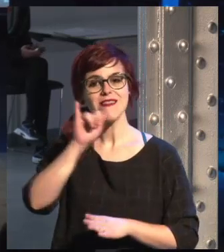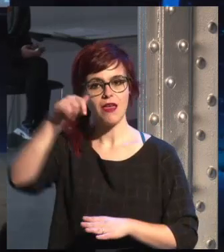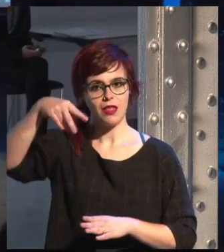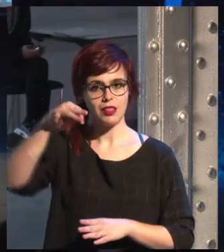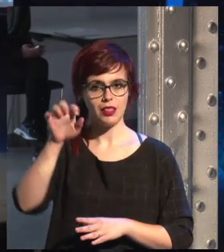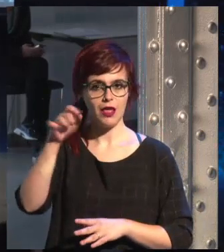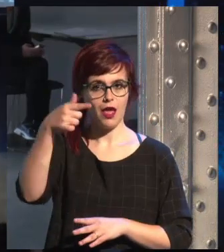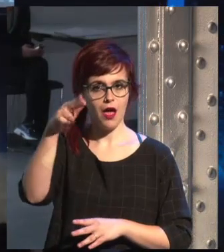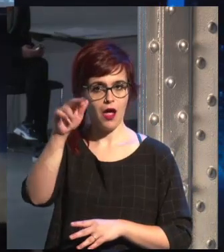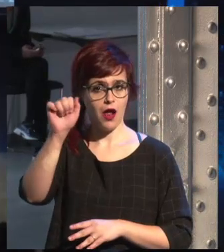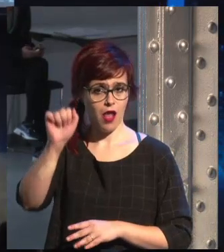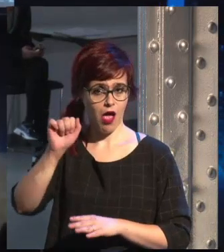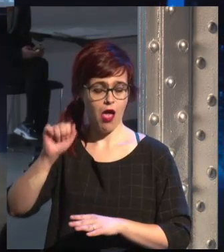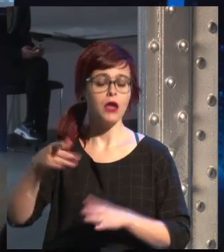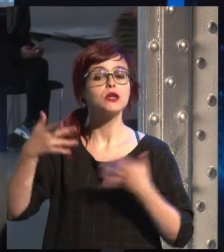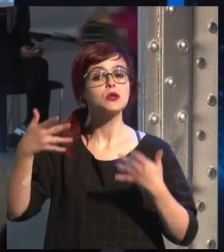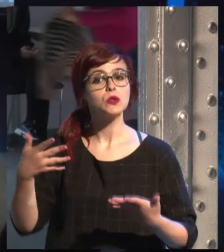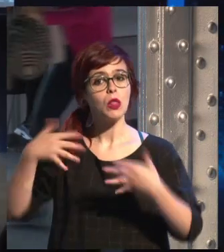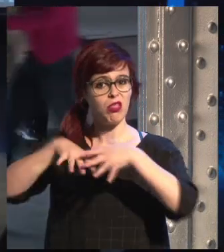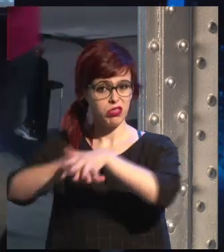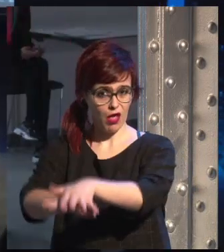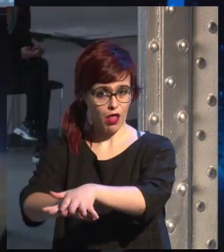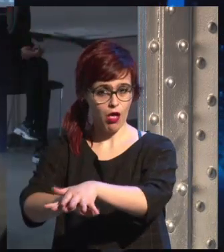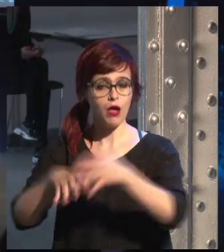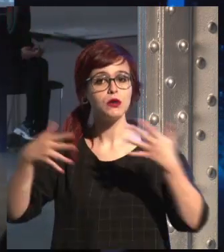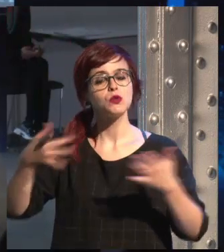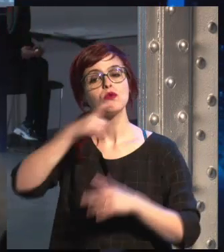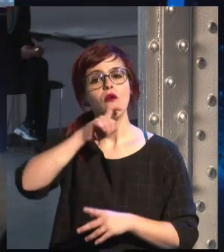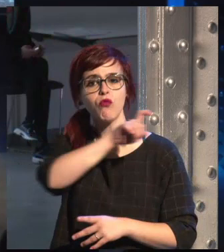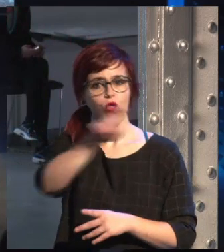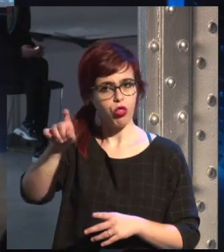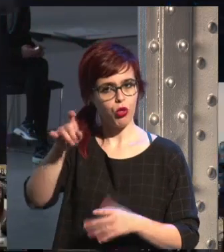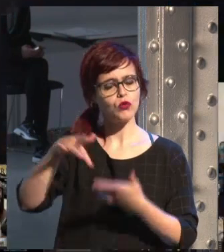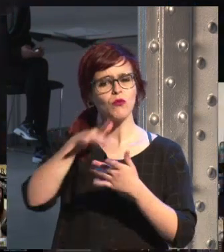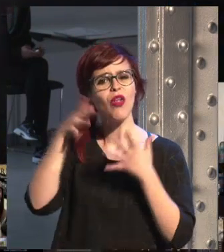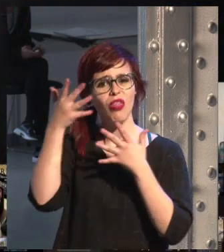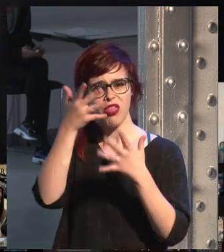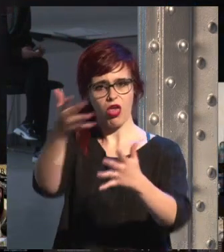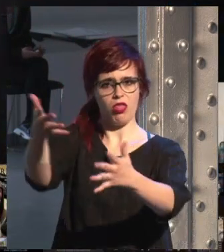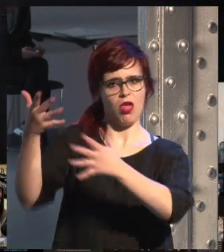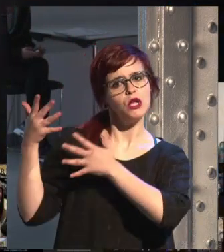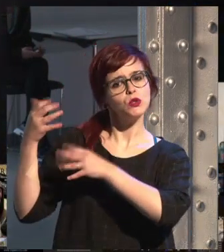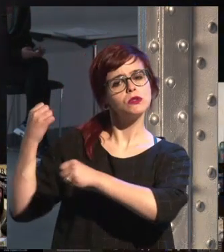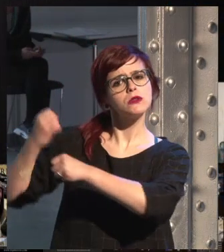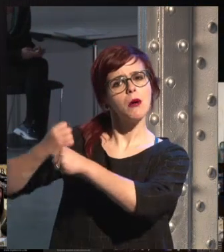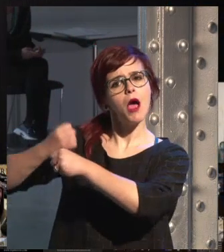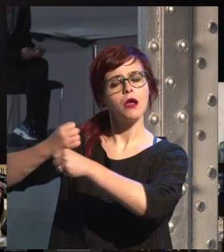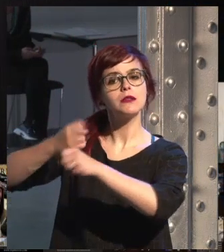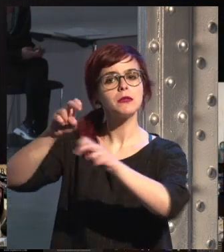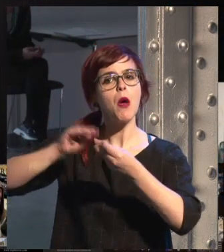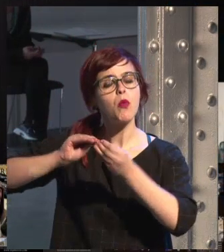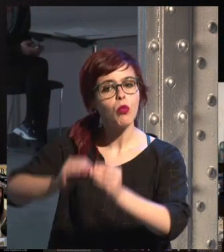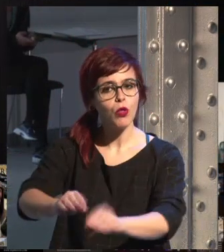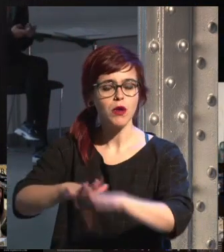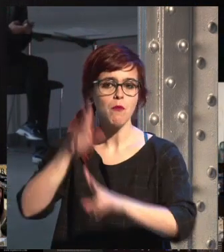que yo trabajo, una fundación en la que llevamos más de 10 años trabajando sobre todo en el ámbito de las